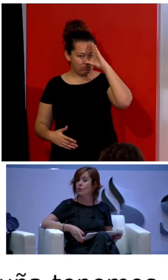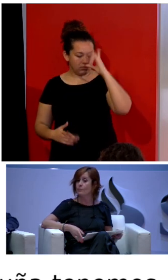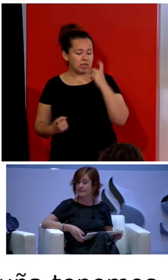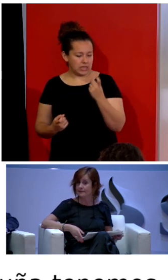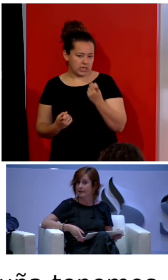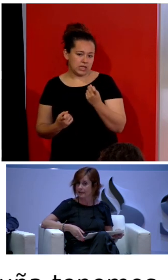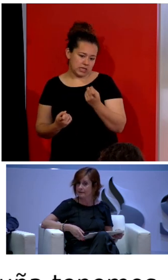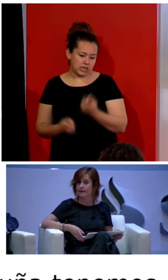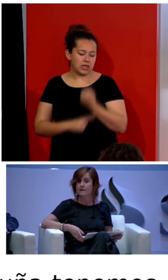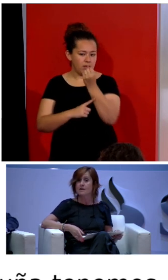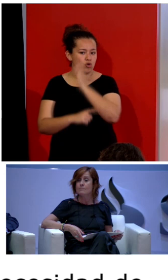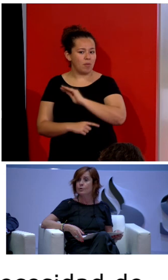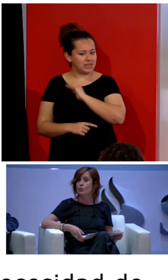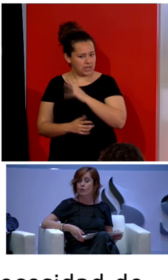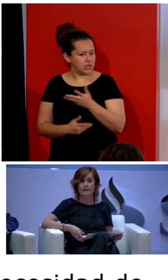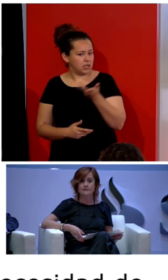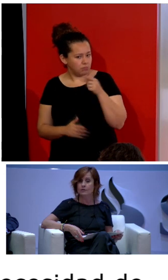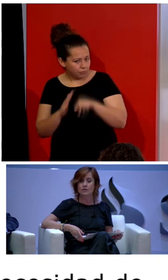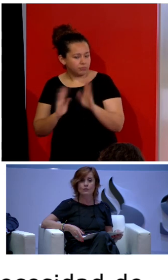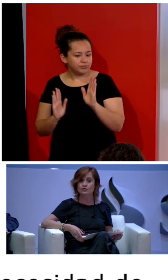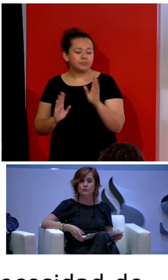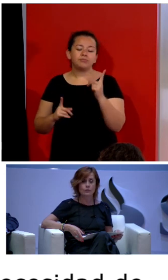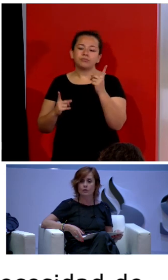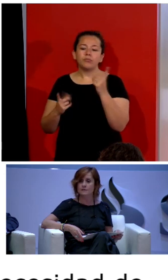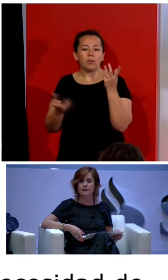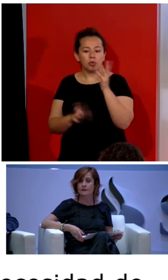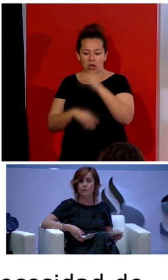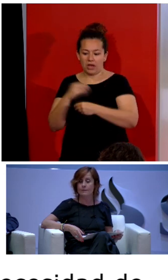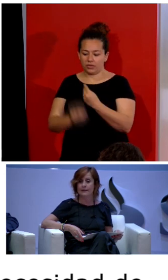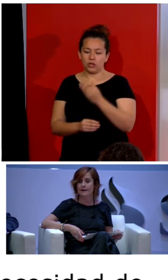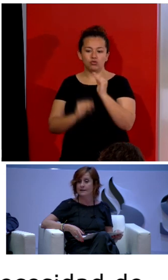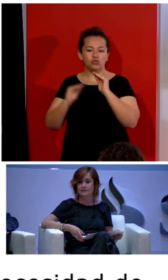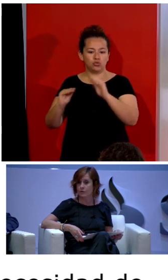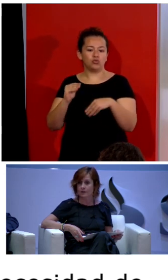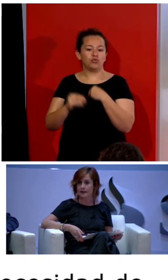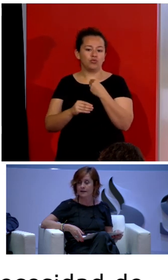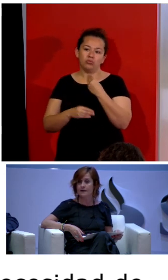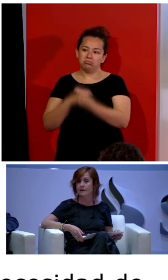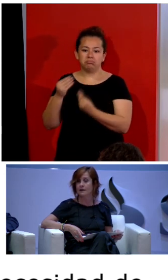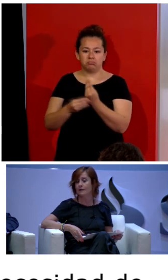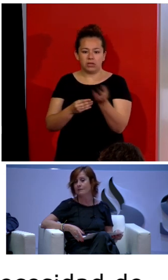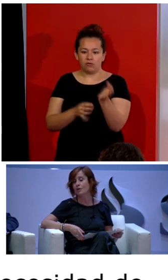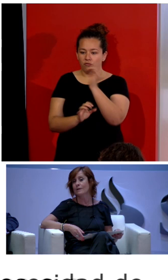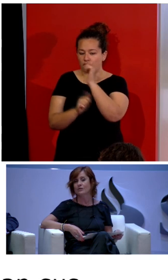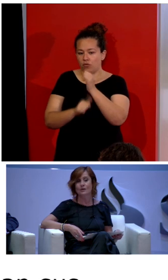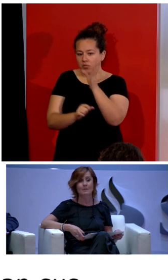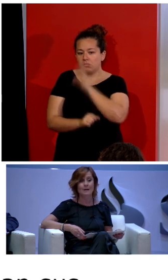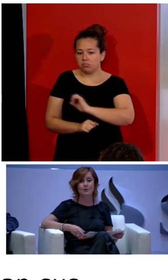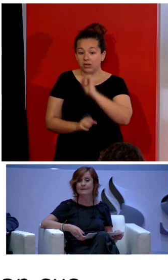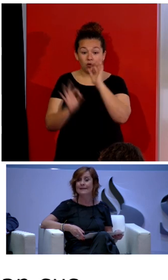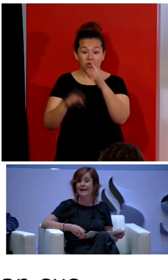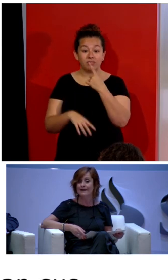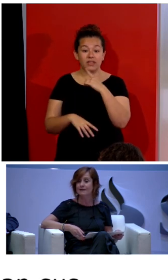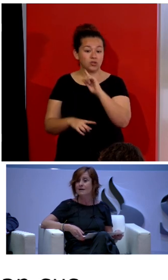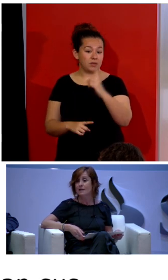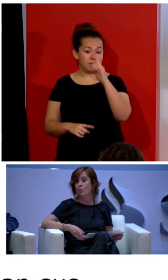apoyo bastante grande, pero que desarrollan sus funciones de una manera extraordinaria y, tal y como ha dicho la primera